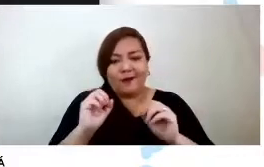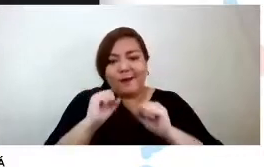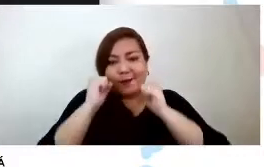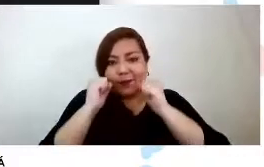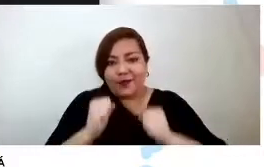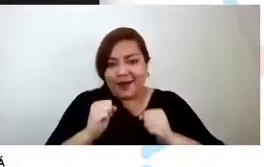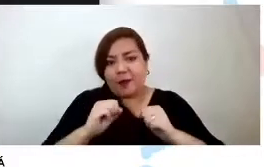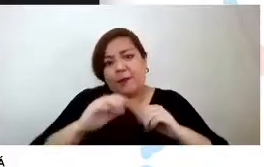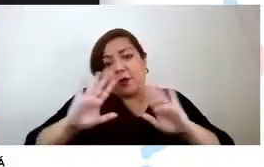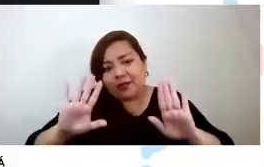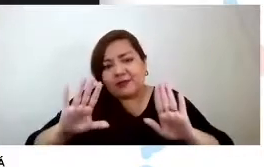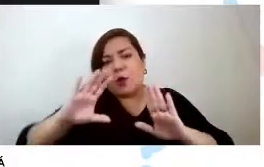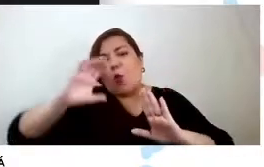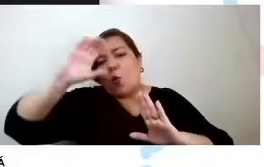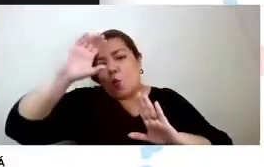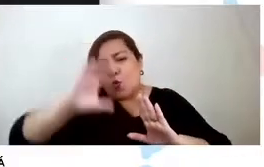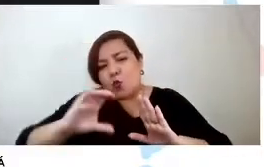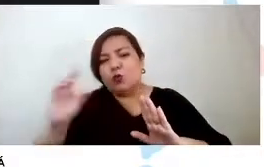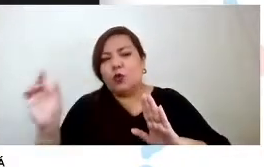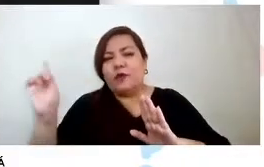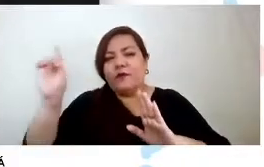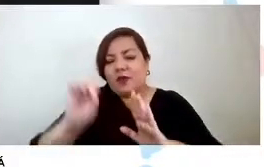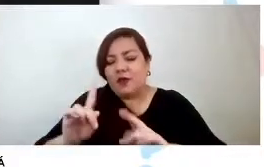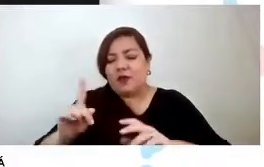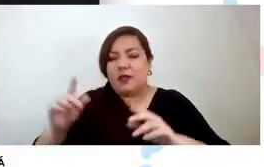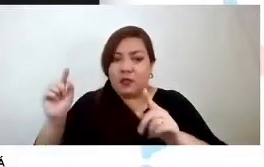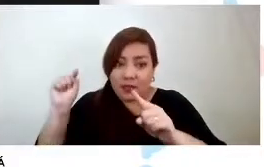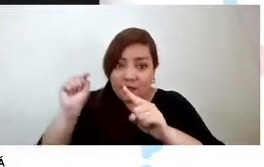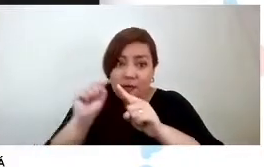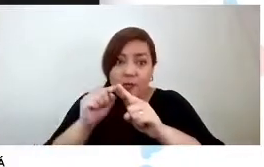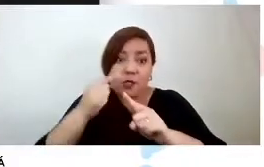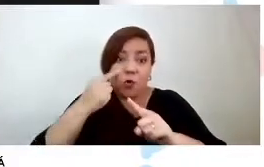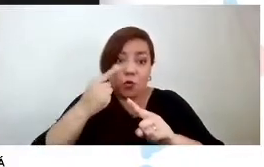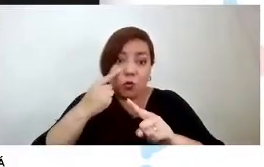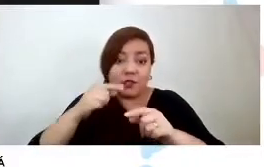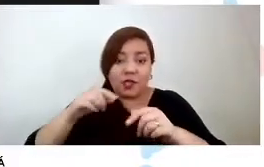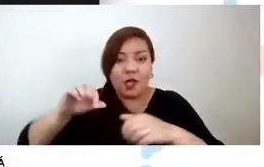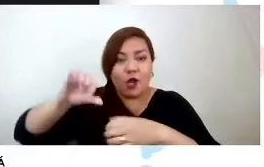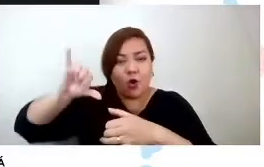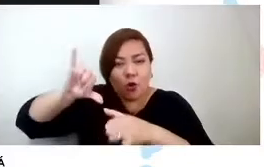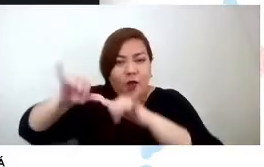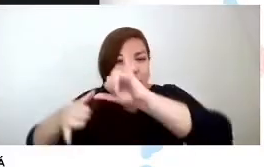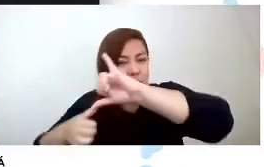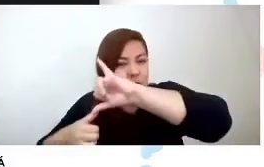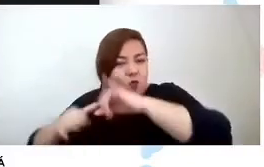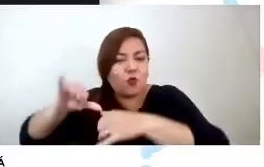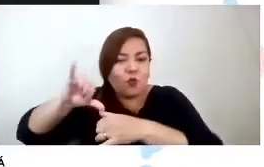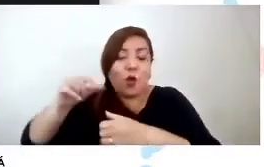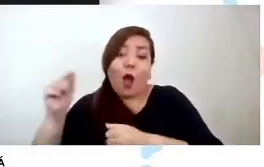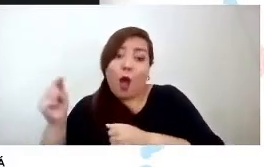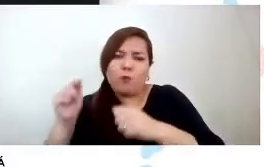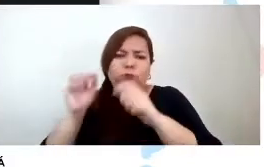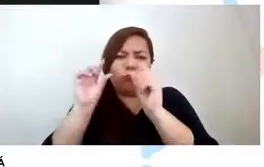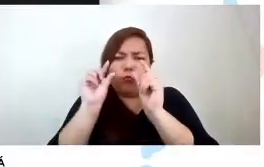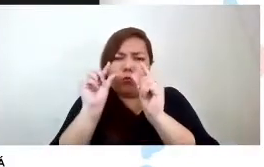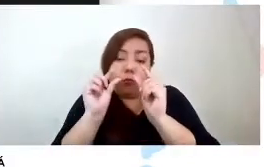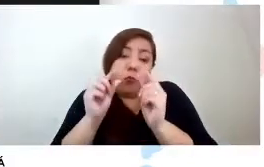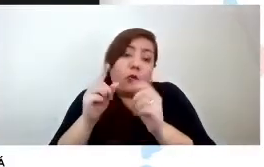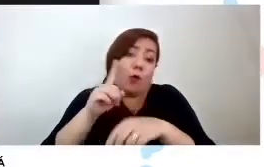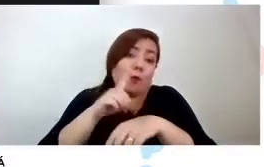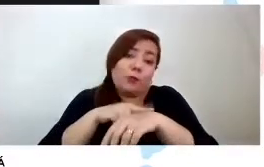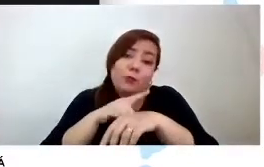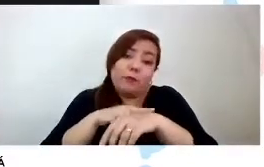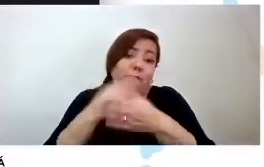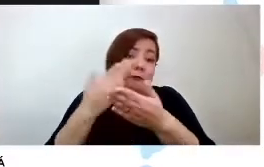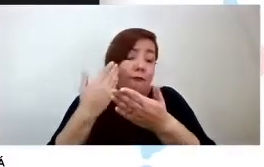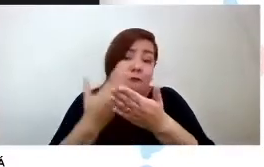cursos que vienen directamente a conocer los laboratorios, en muy pocas instancias es posible